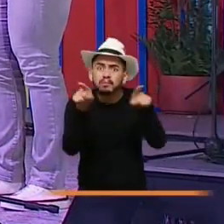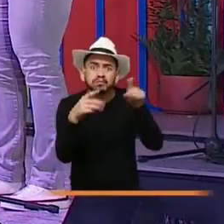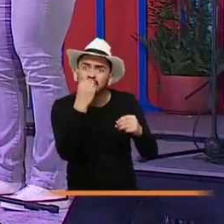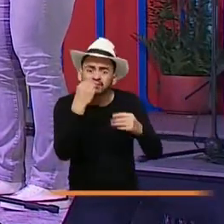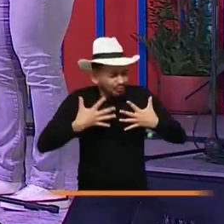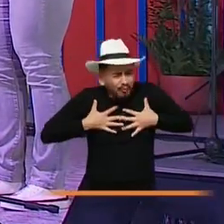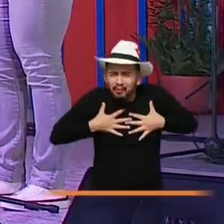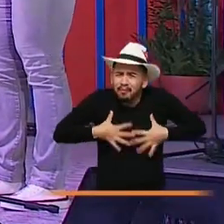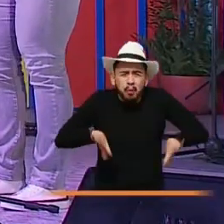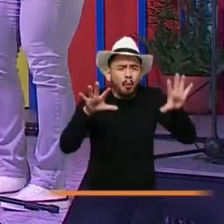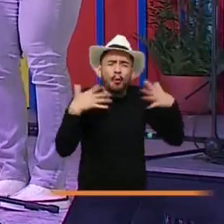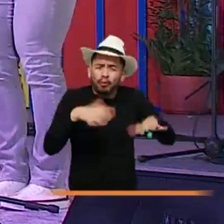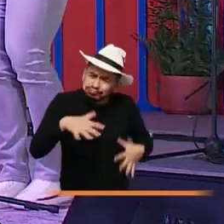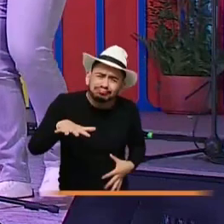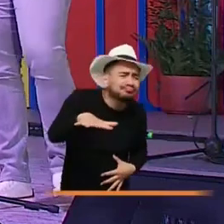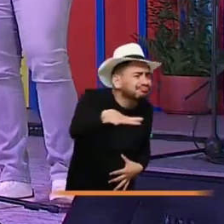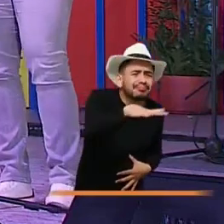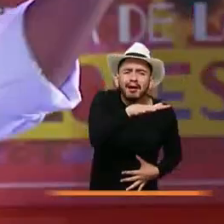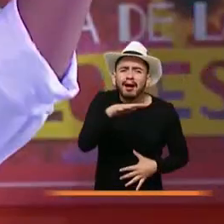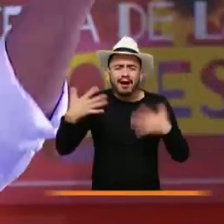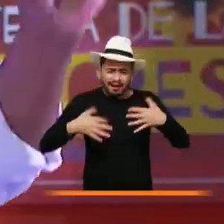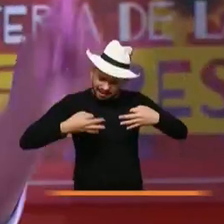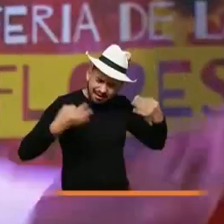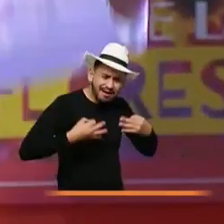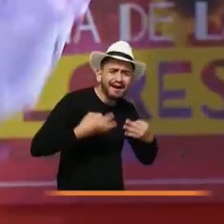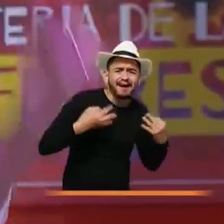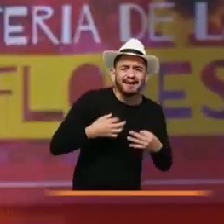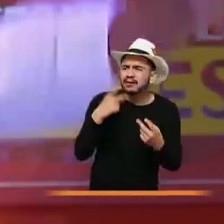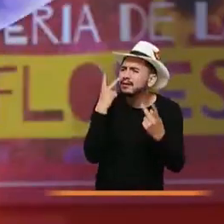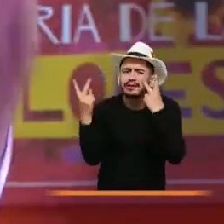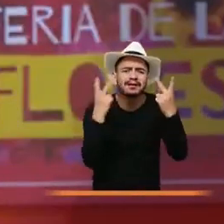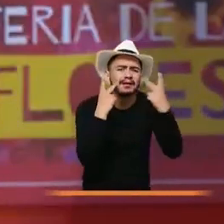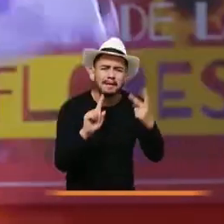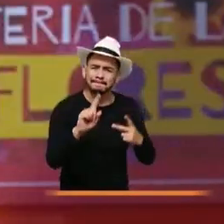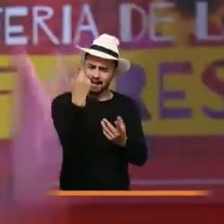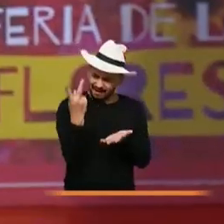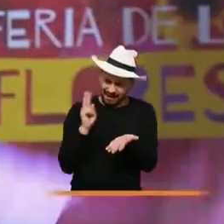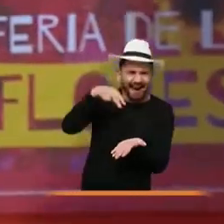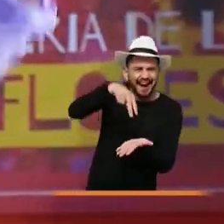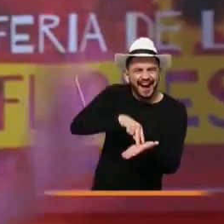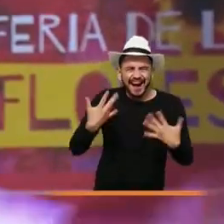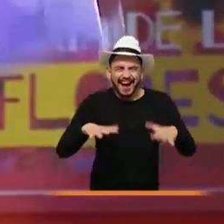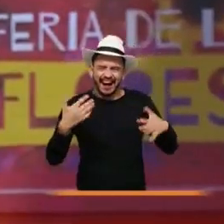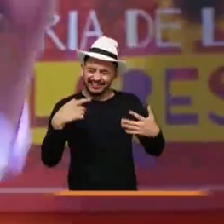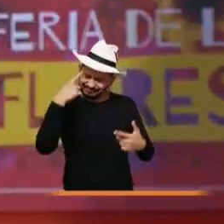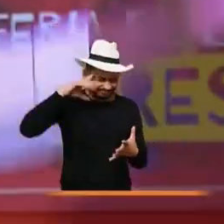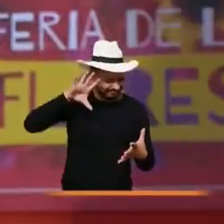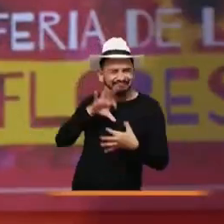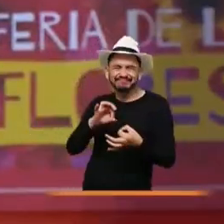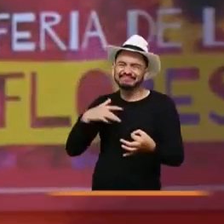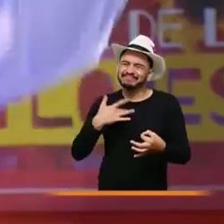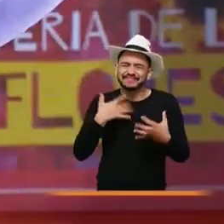pero este destino es nuevo y no olvido mi y me sigue gustando